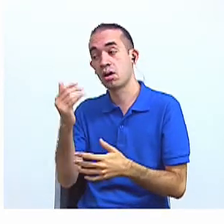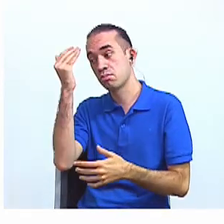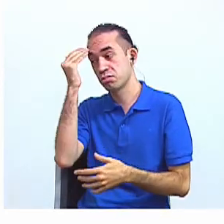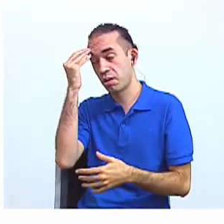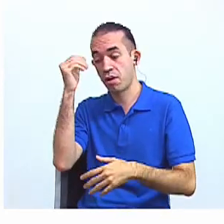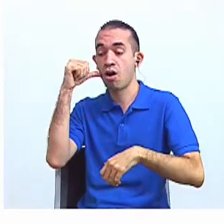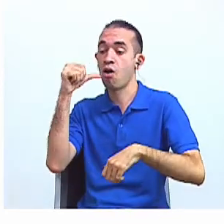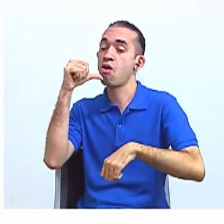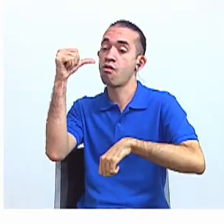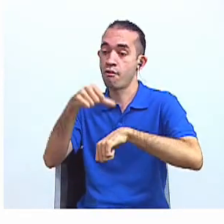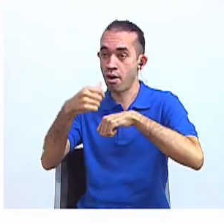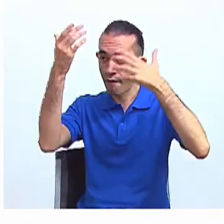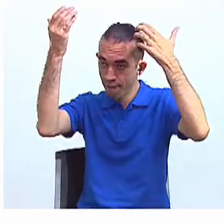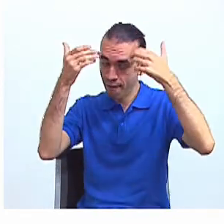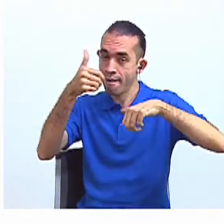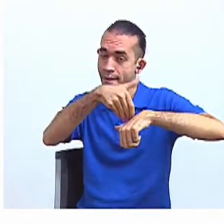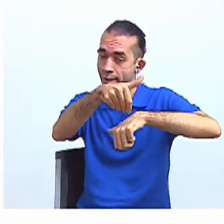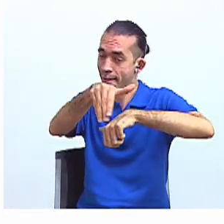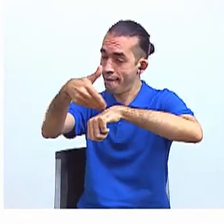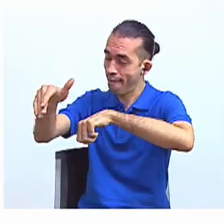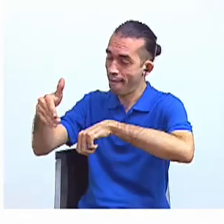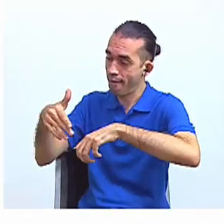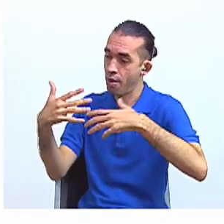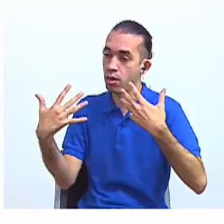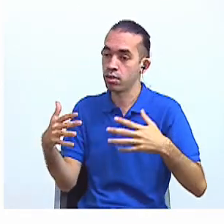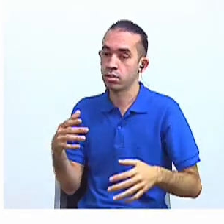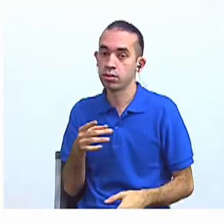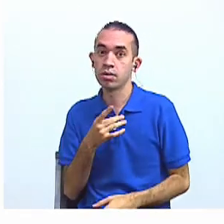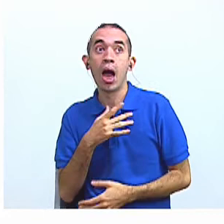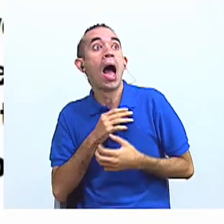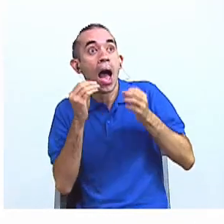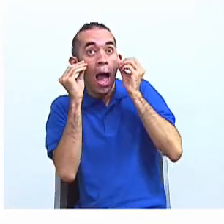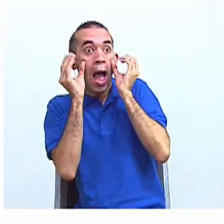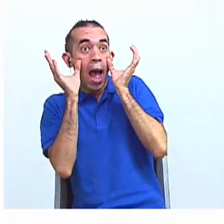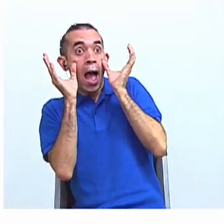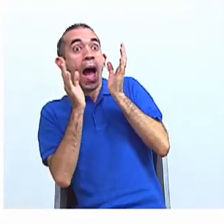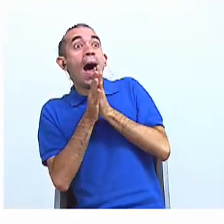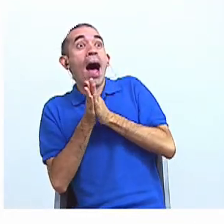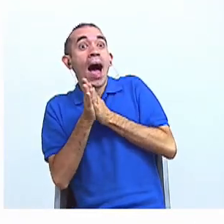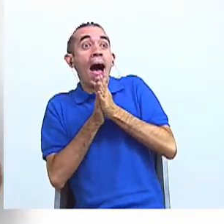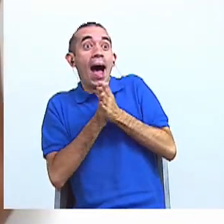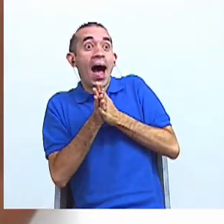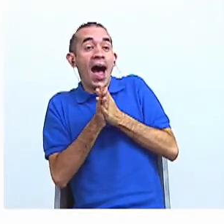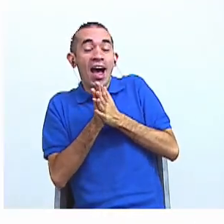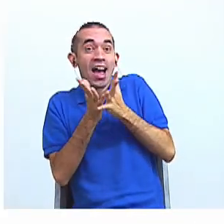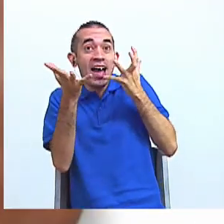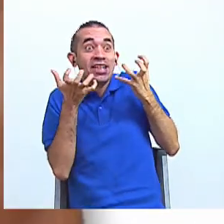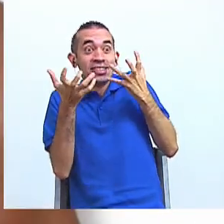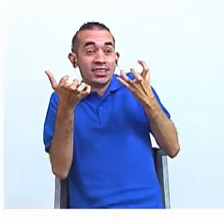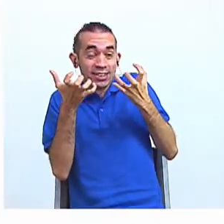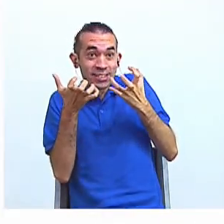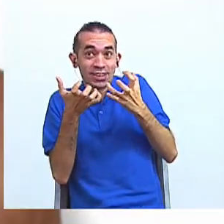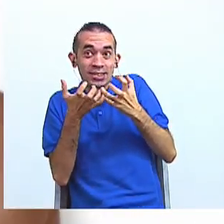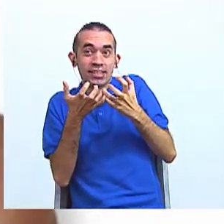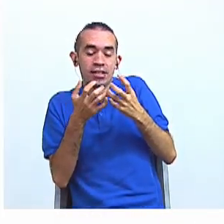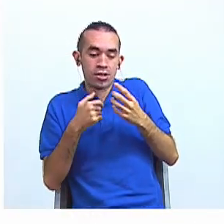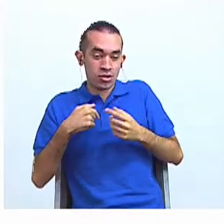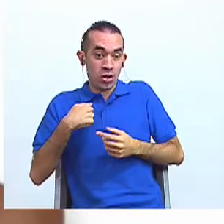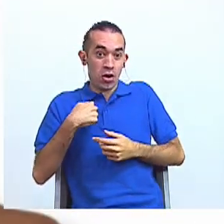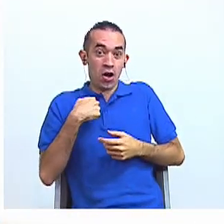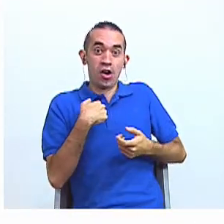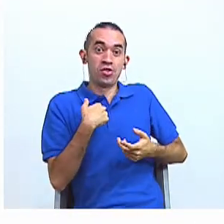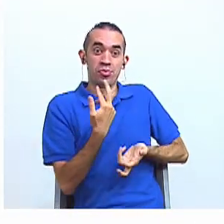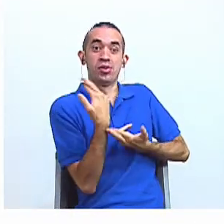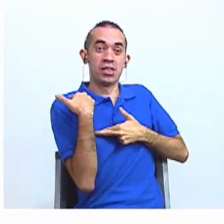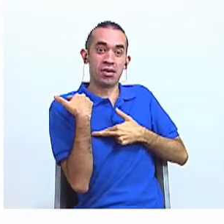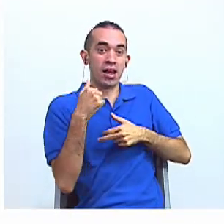correo del rey. Este acontecimiento despierta el espíritu aventurero del dulce niño que sueña desde entonces en convertirse en